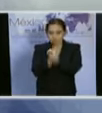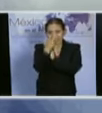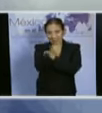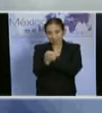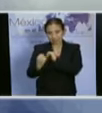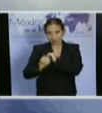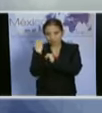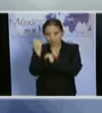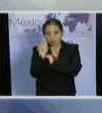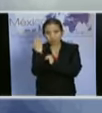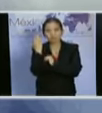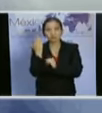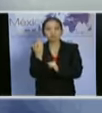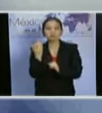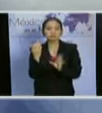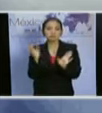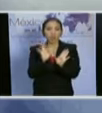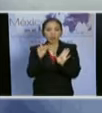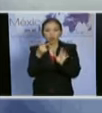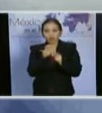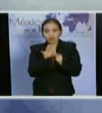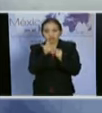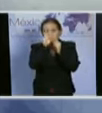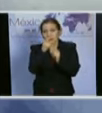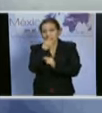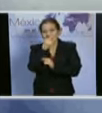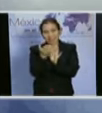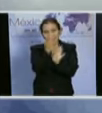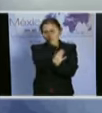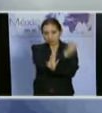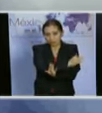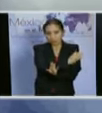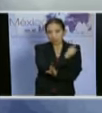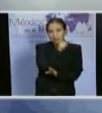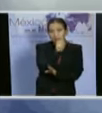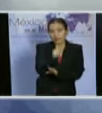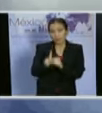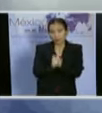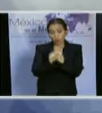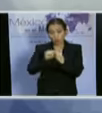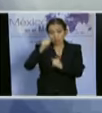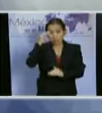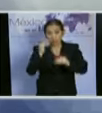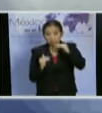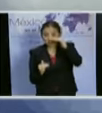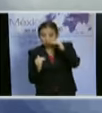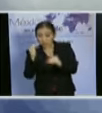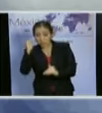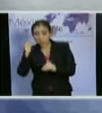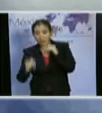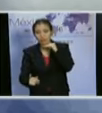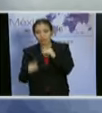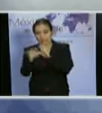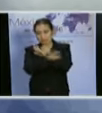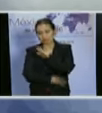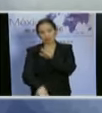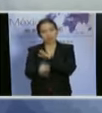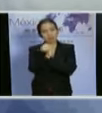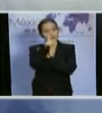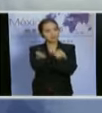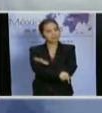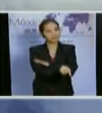esta intervención, enfatizando, como ya he venido haciendo, que el problema de la desigualdad es el